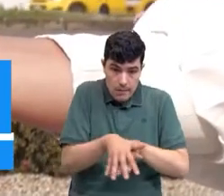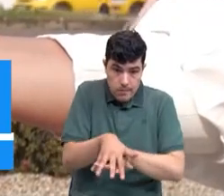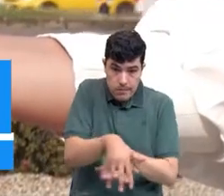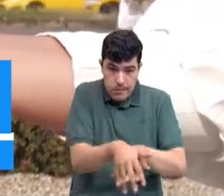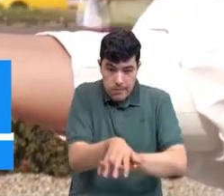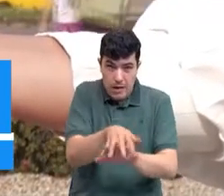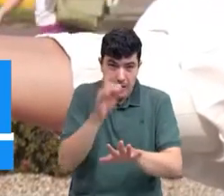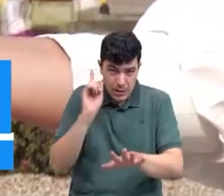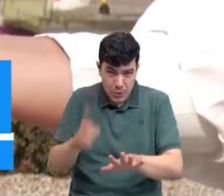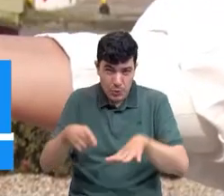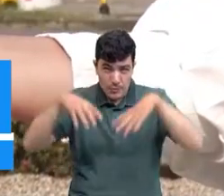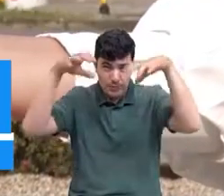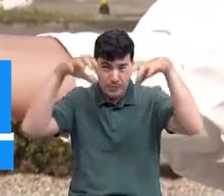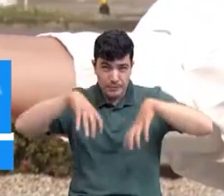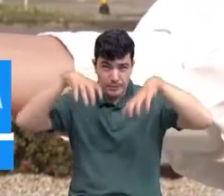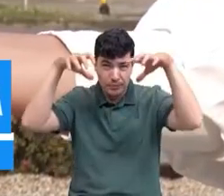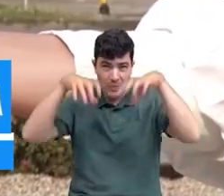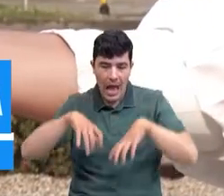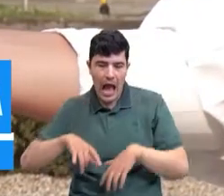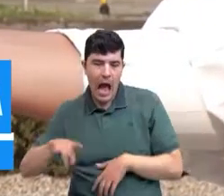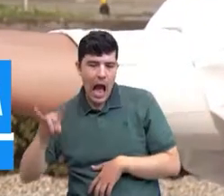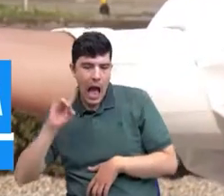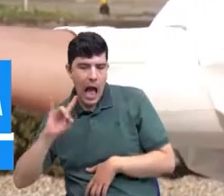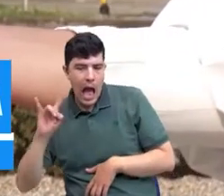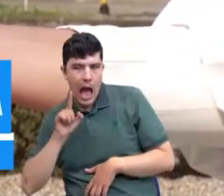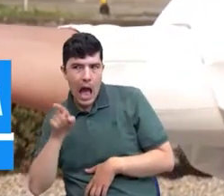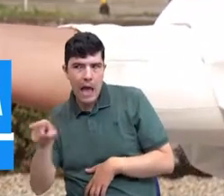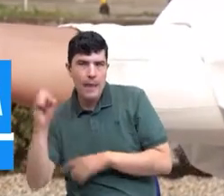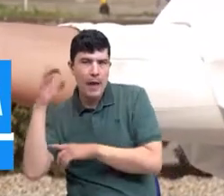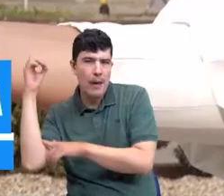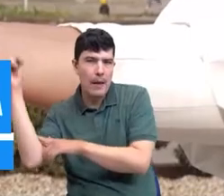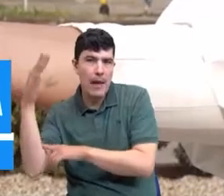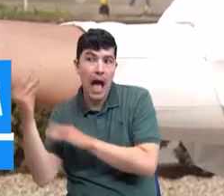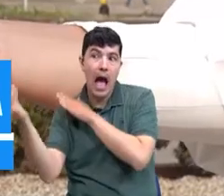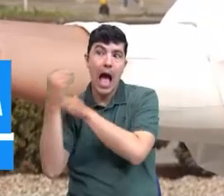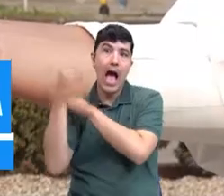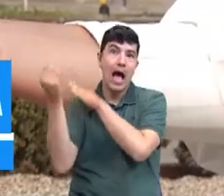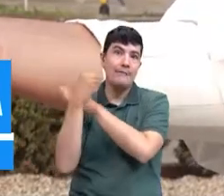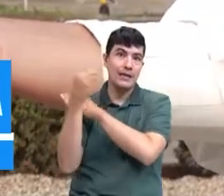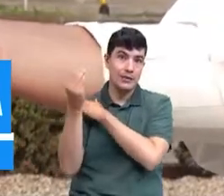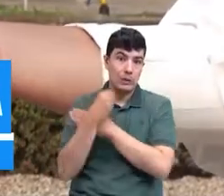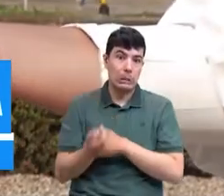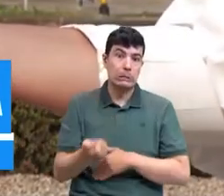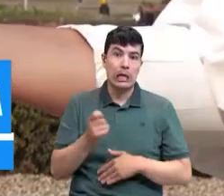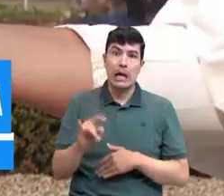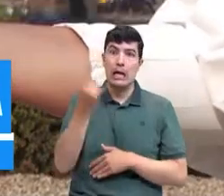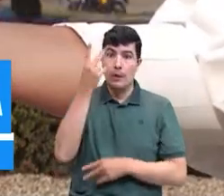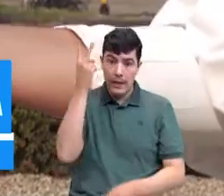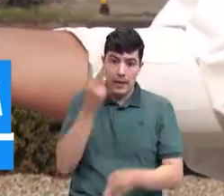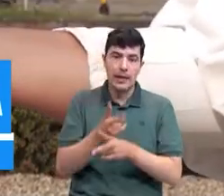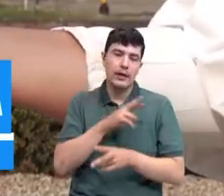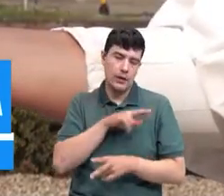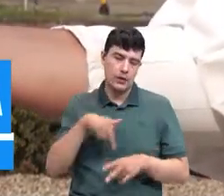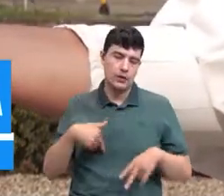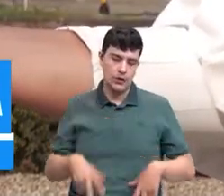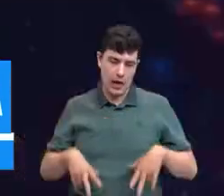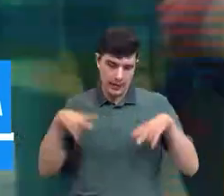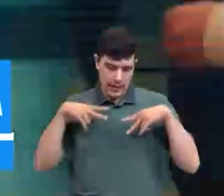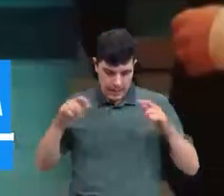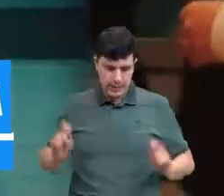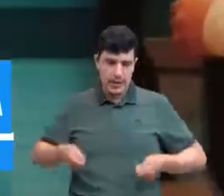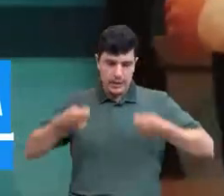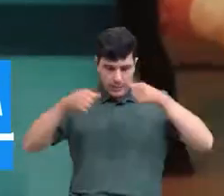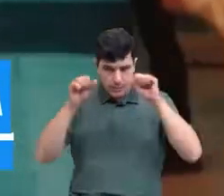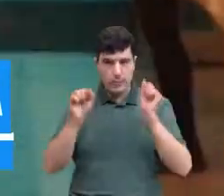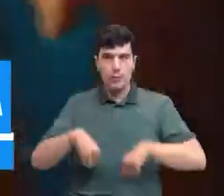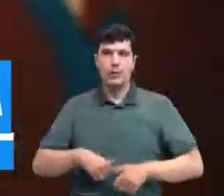las lluvias, pueda alertar a nosotros los ribereños y podamos salvar nuestras vidas y las vidas de los animalitos.